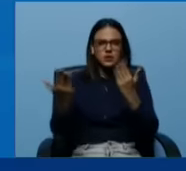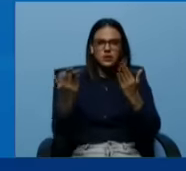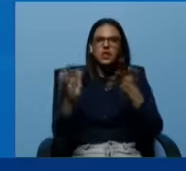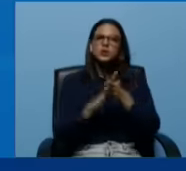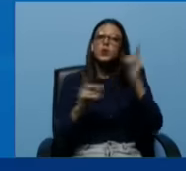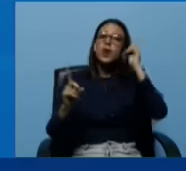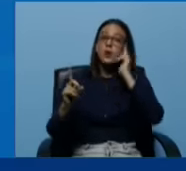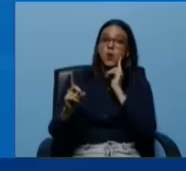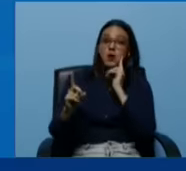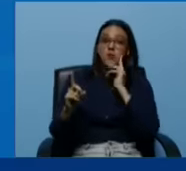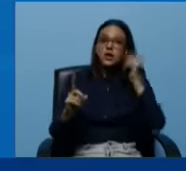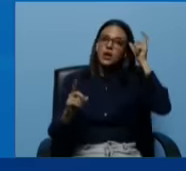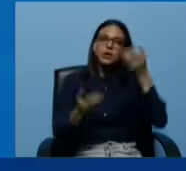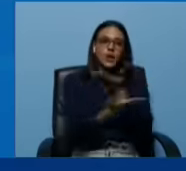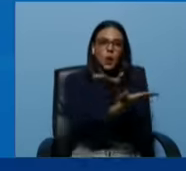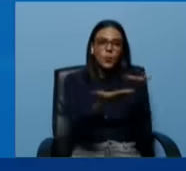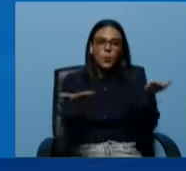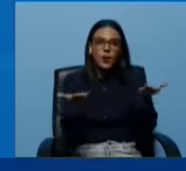bolivariana de los pueblos,